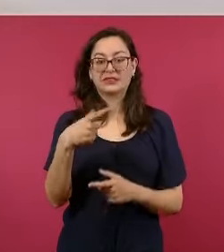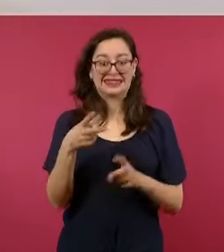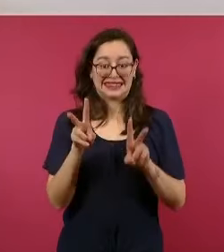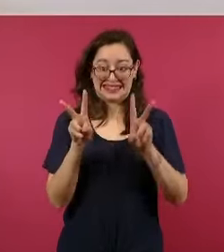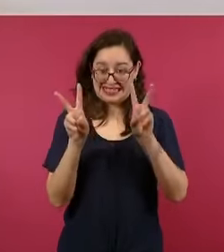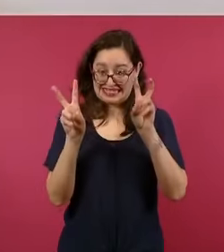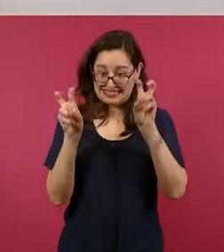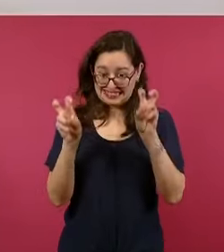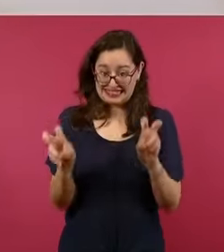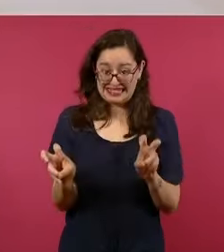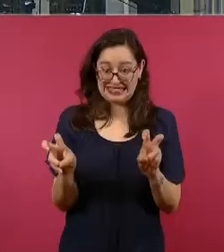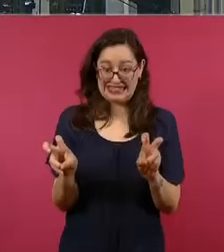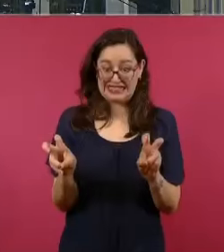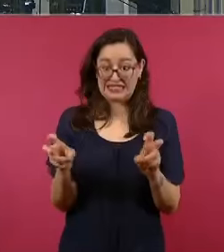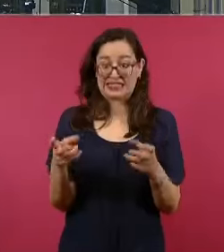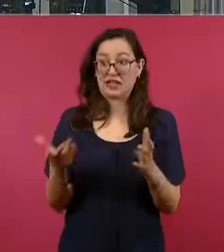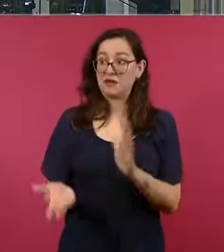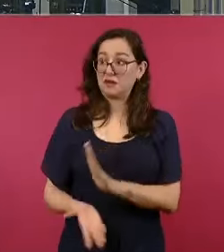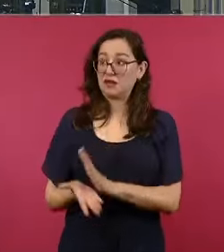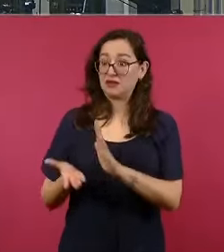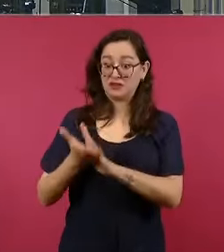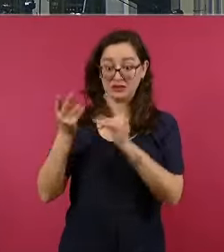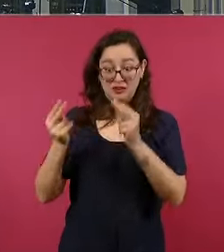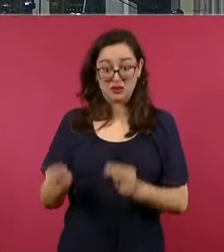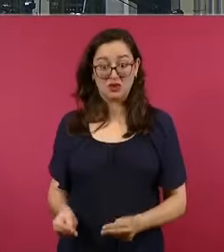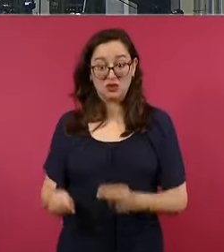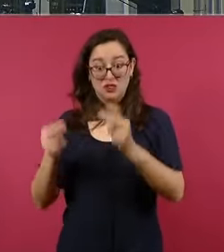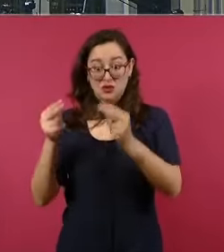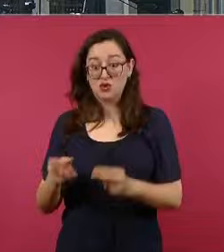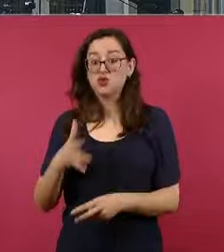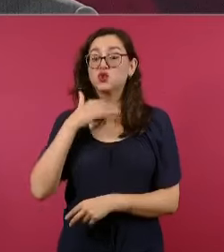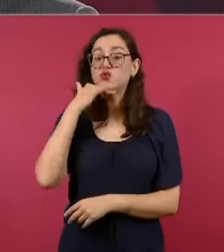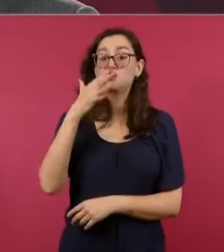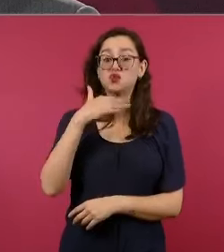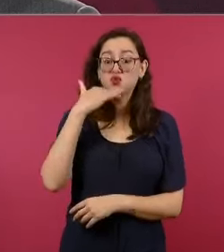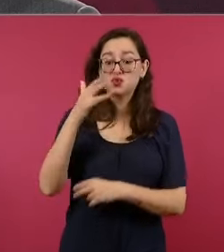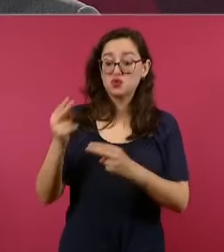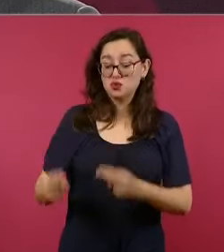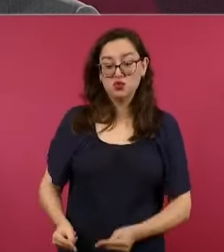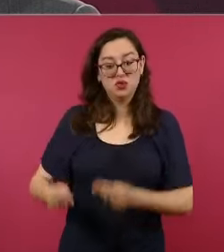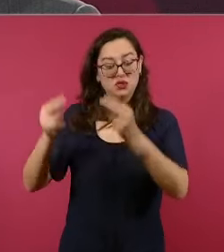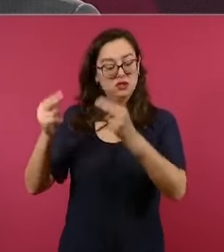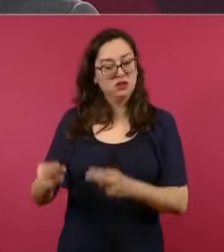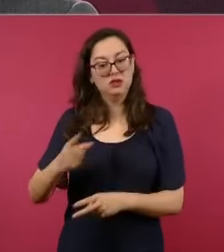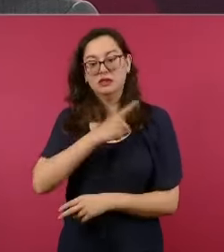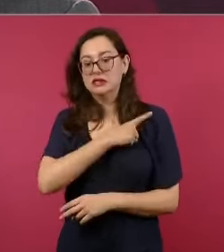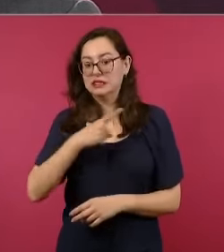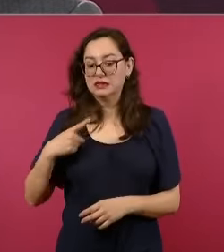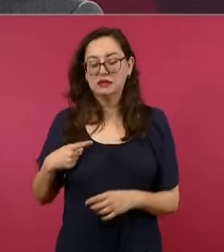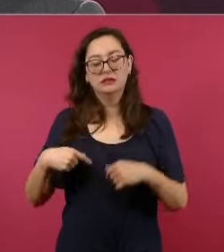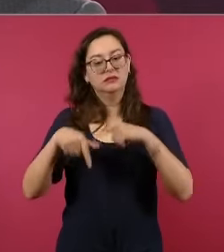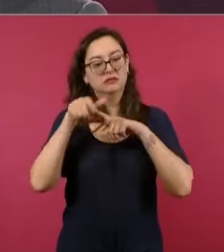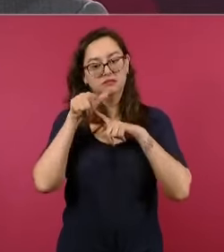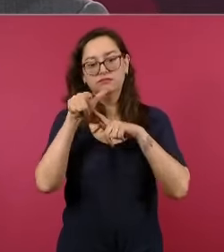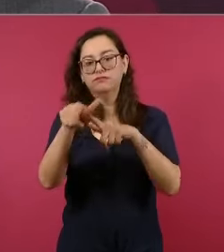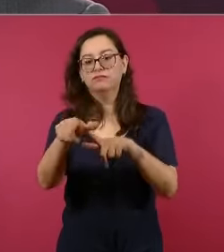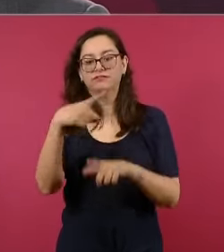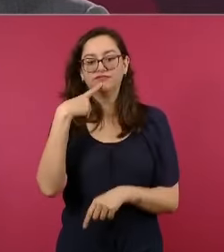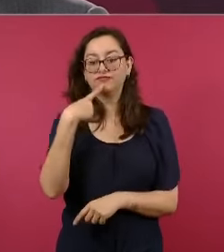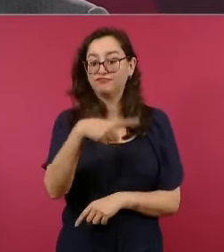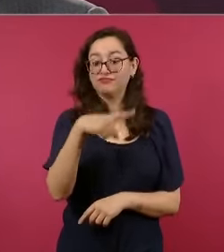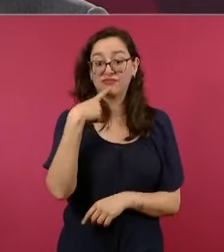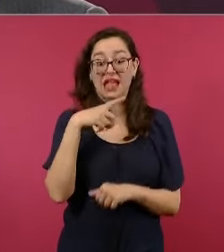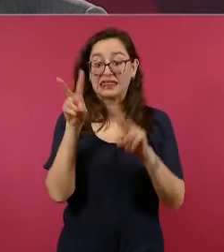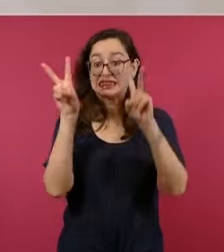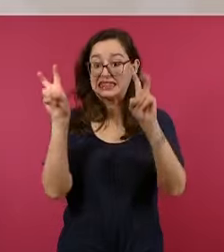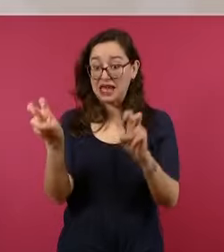con los negocios pero más que nada con la corrupción en lo inmobiliario